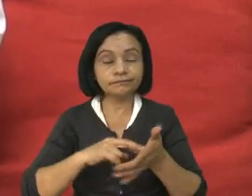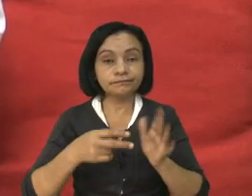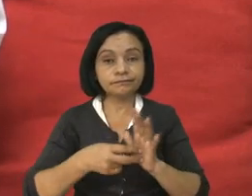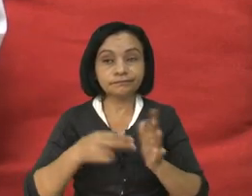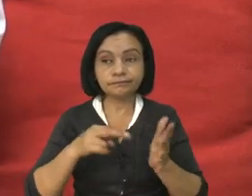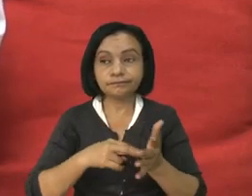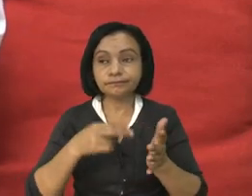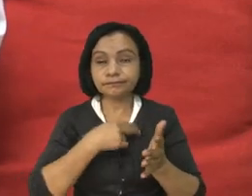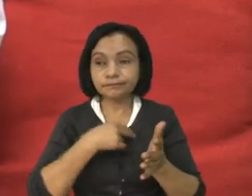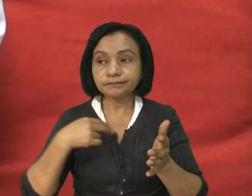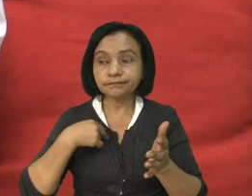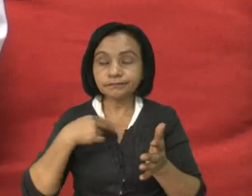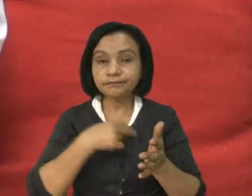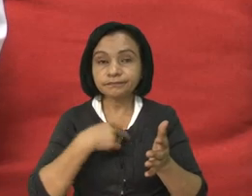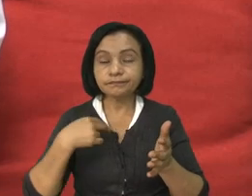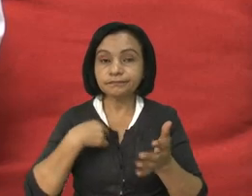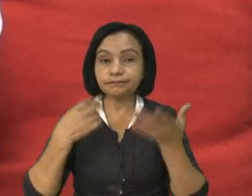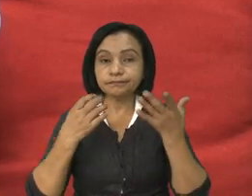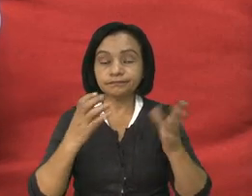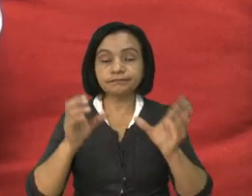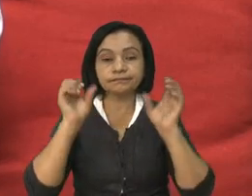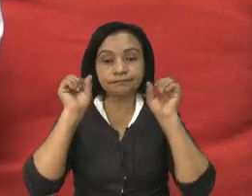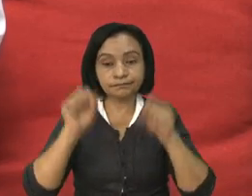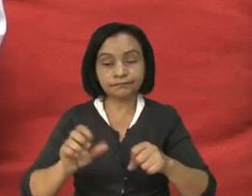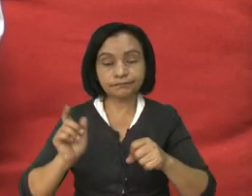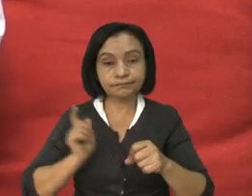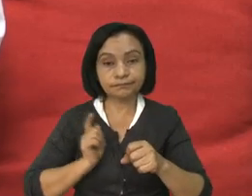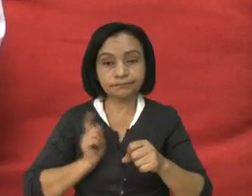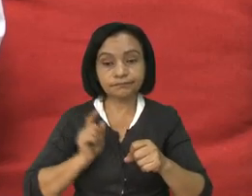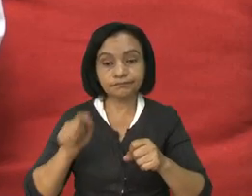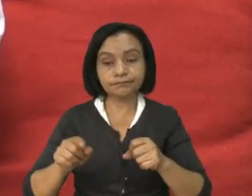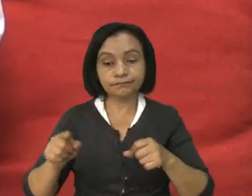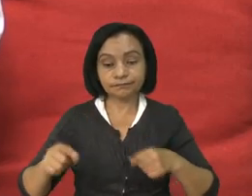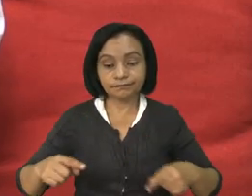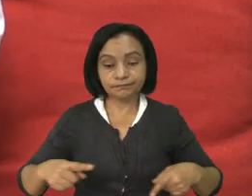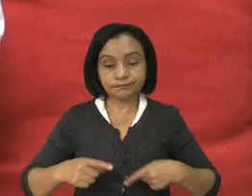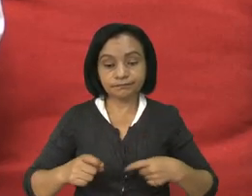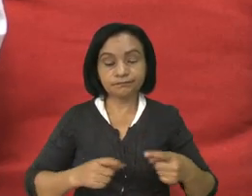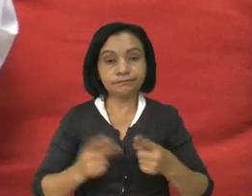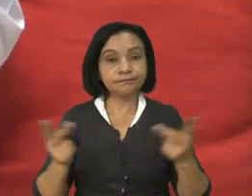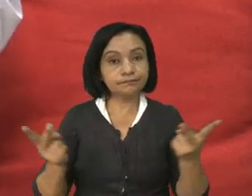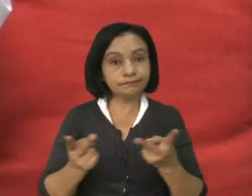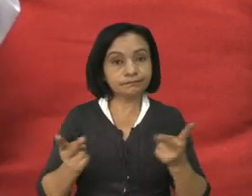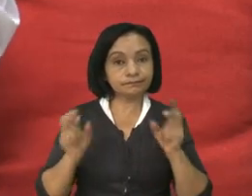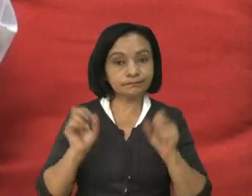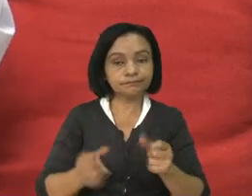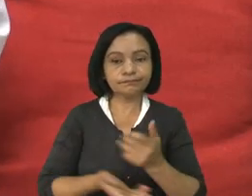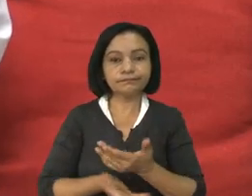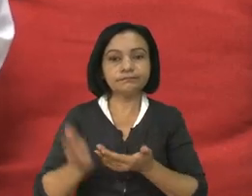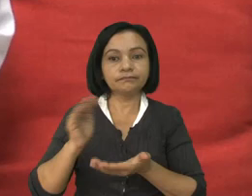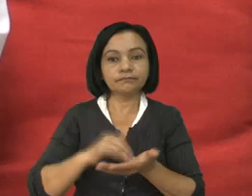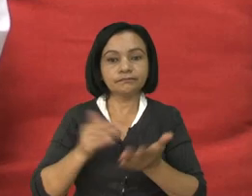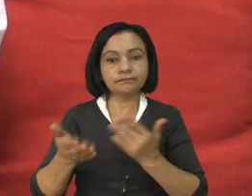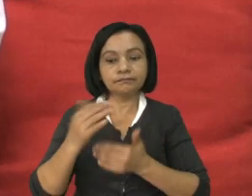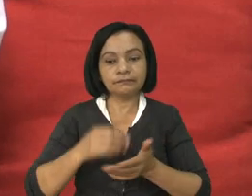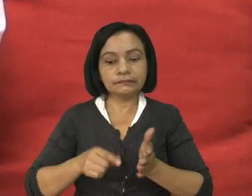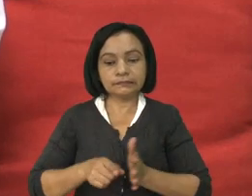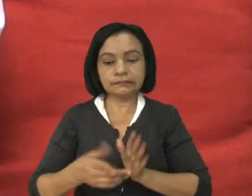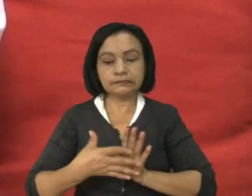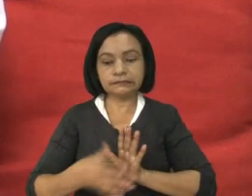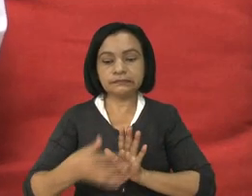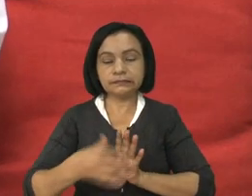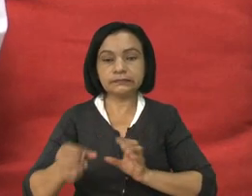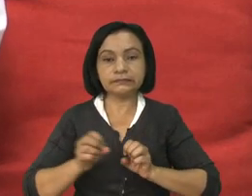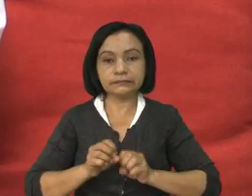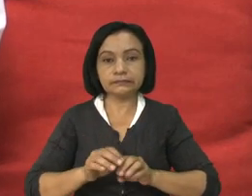todo lo que provoque Tenga vida. las condiciones Sí. para que el microorganismo pueda sobrevivir y pueda replicarse, porque ese es el problema, que